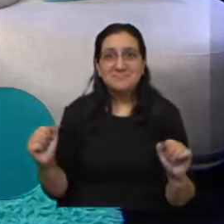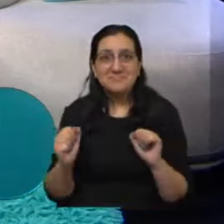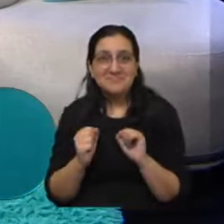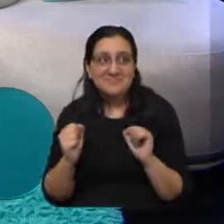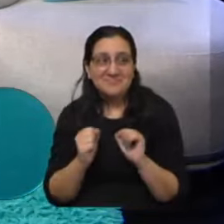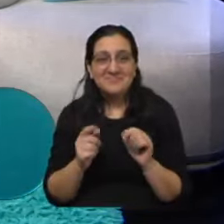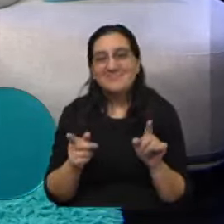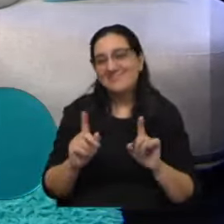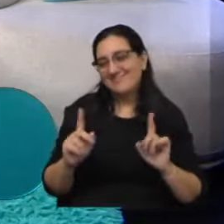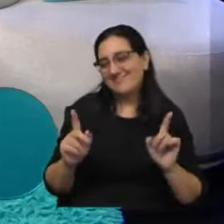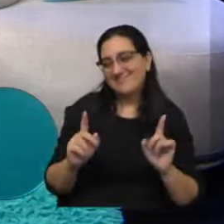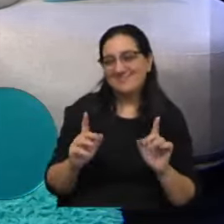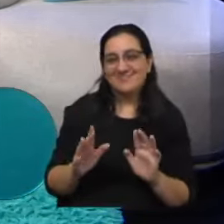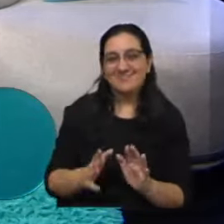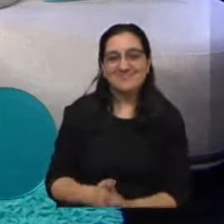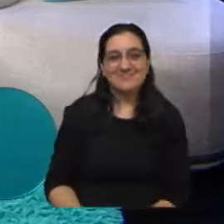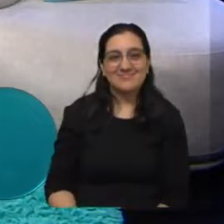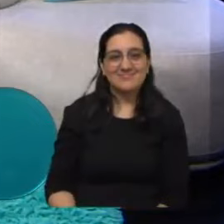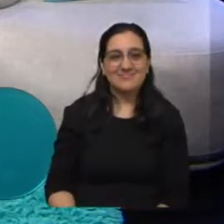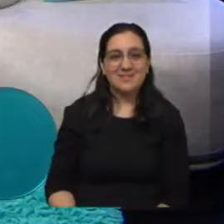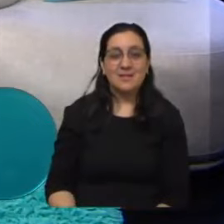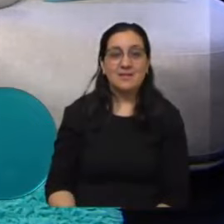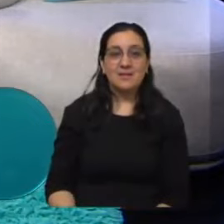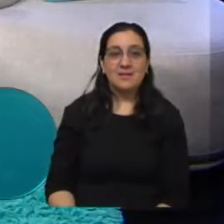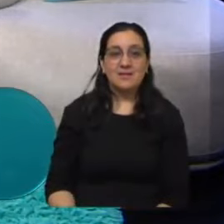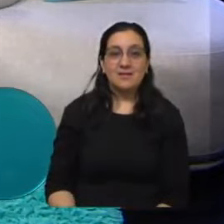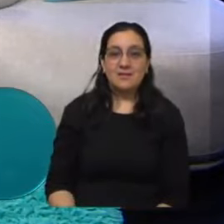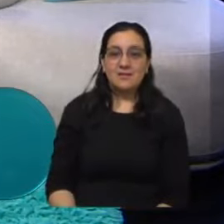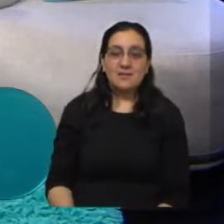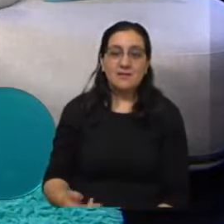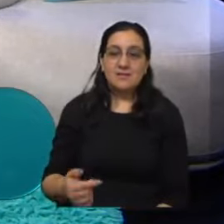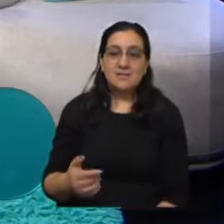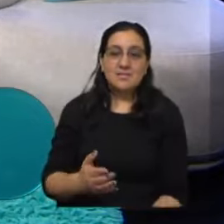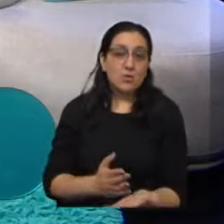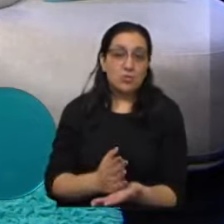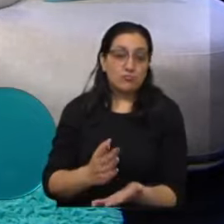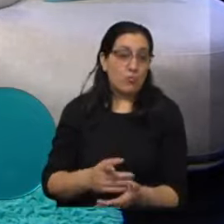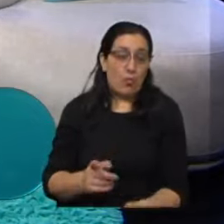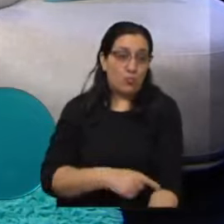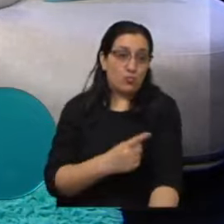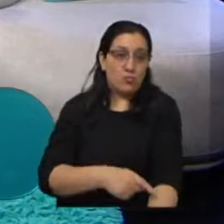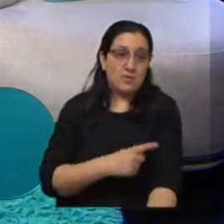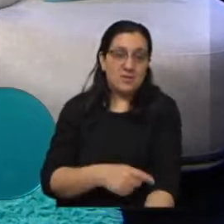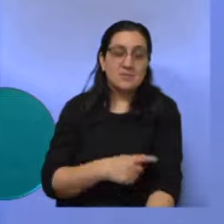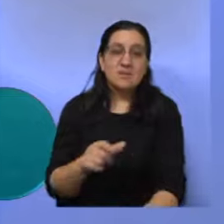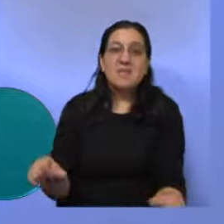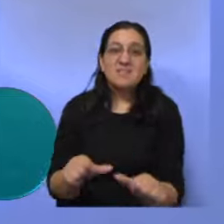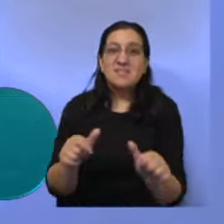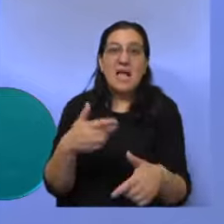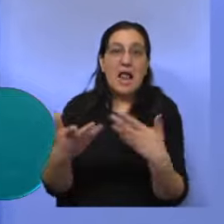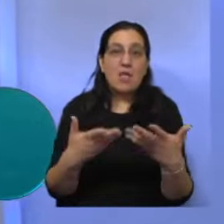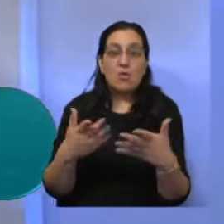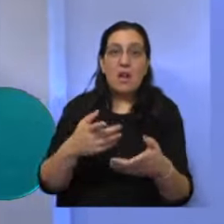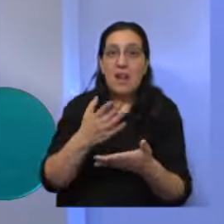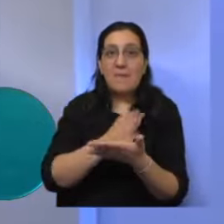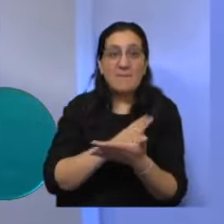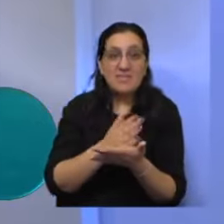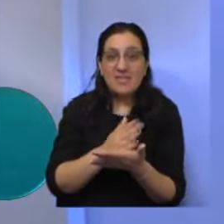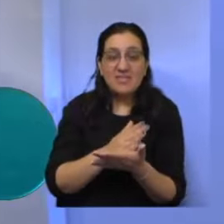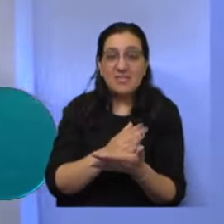La previa en ese sentido que es como un ritual. Entonces, okay. Si me haces algo en el medio que me saca